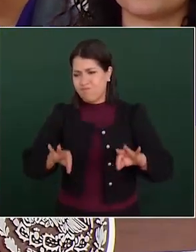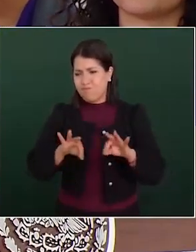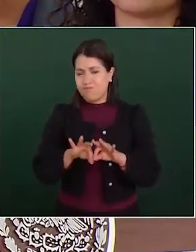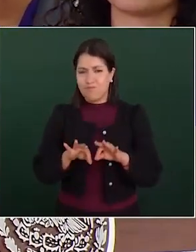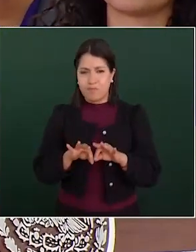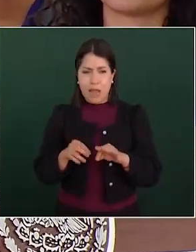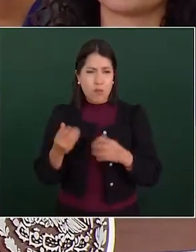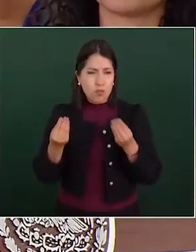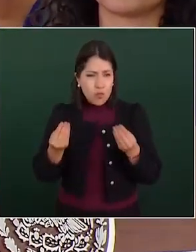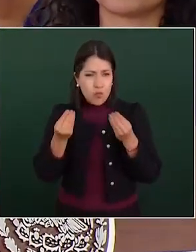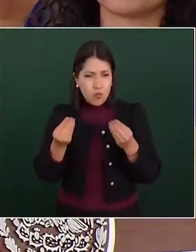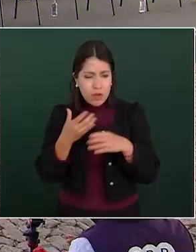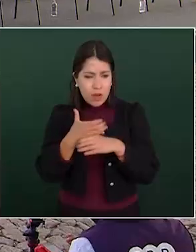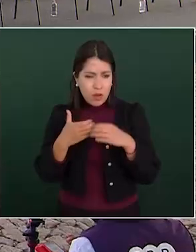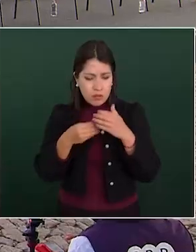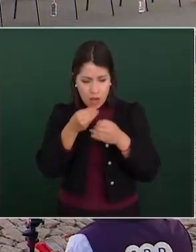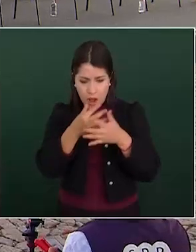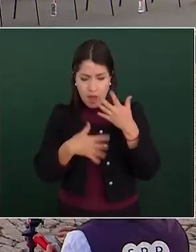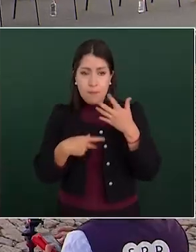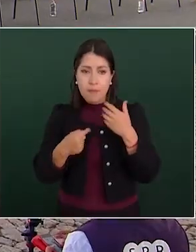les cuento así rápido dos.